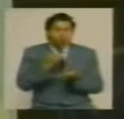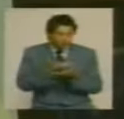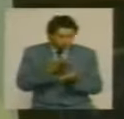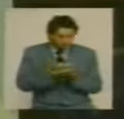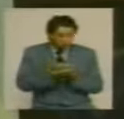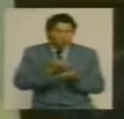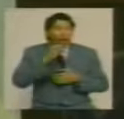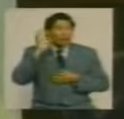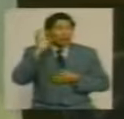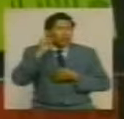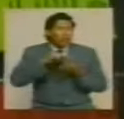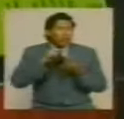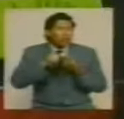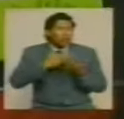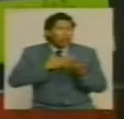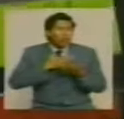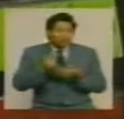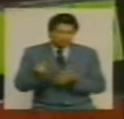a